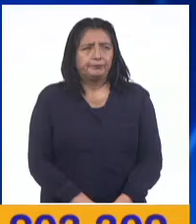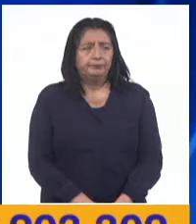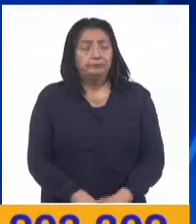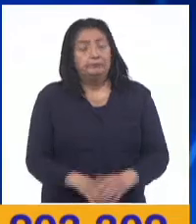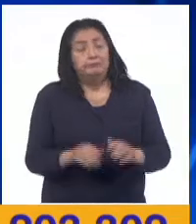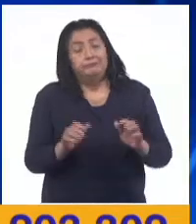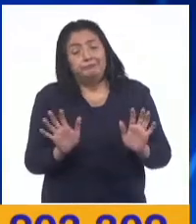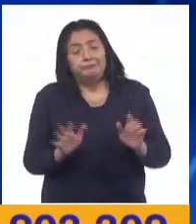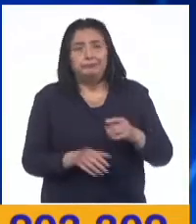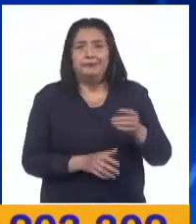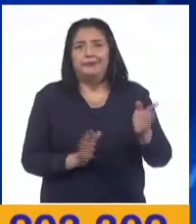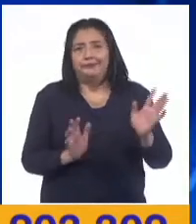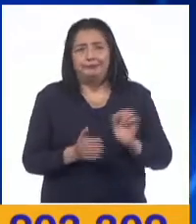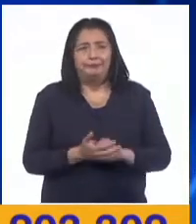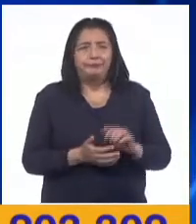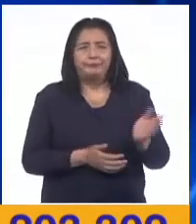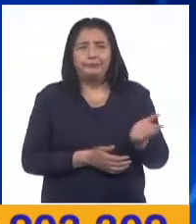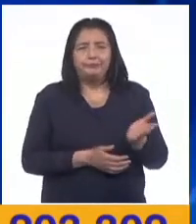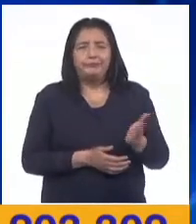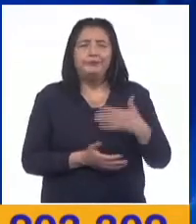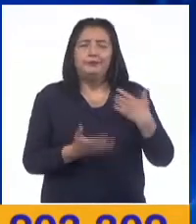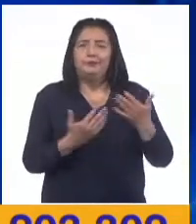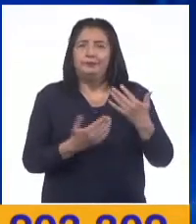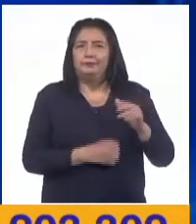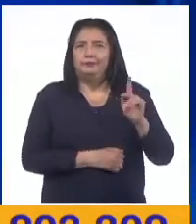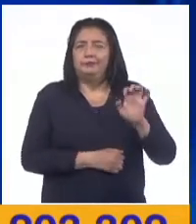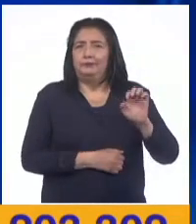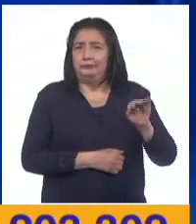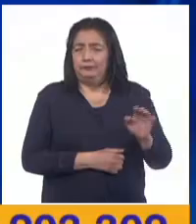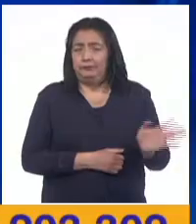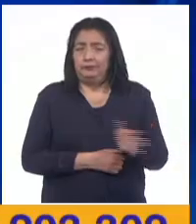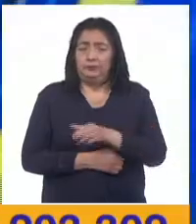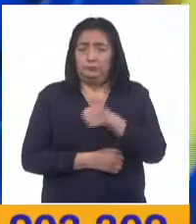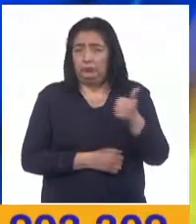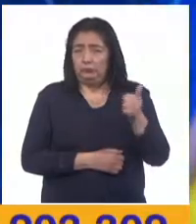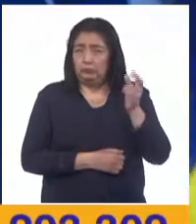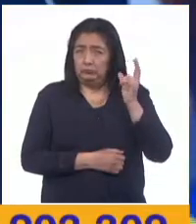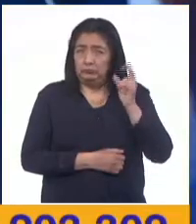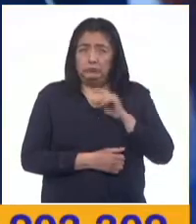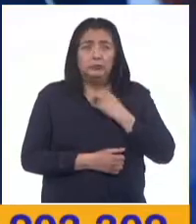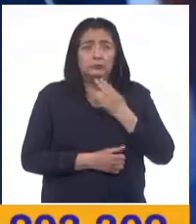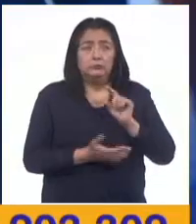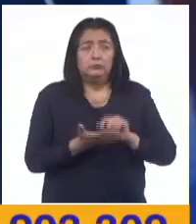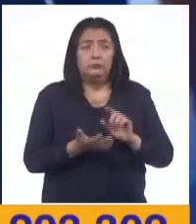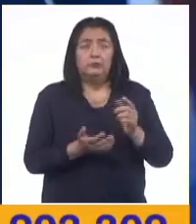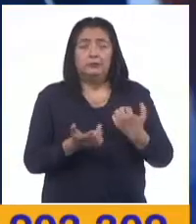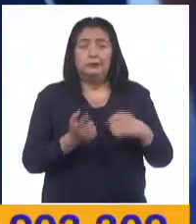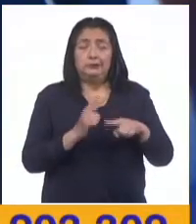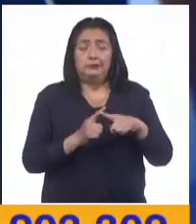pero todo eso es por supuesto de parte del testimonio de karen roca vamos a escuchar otro audio en donde se escucha la exasesora